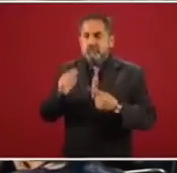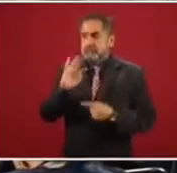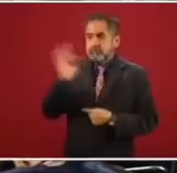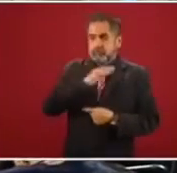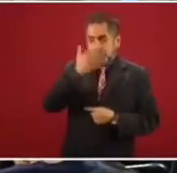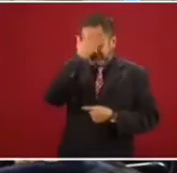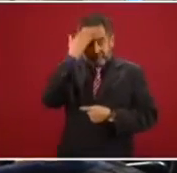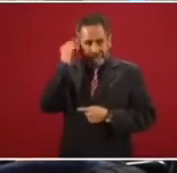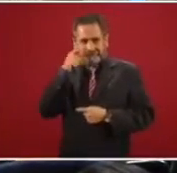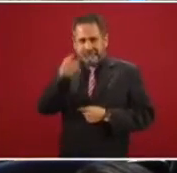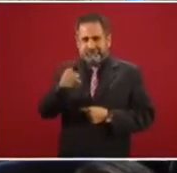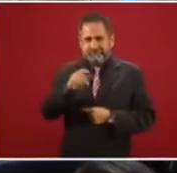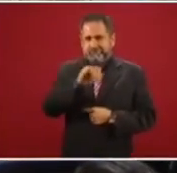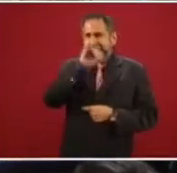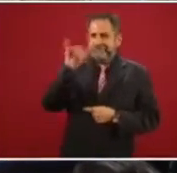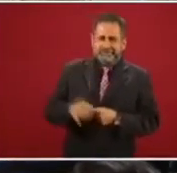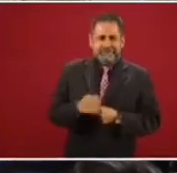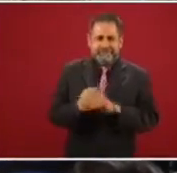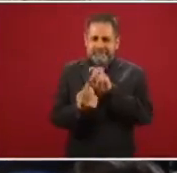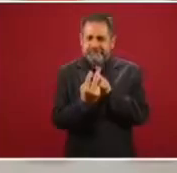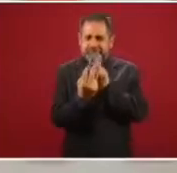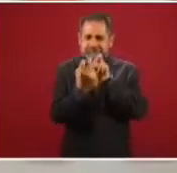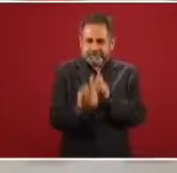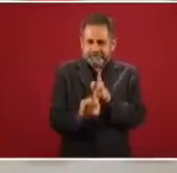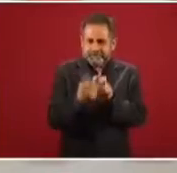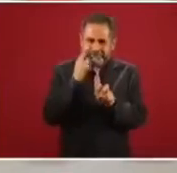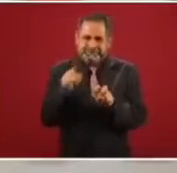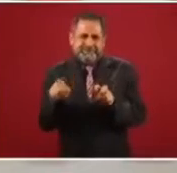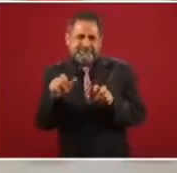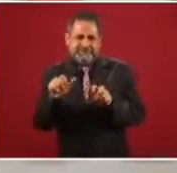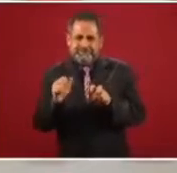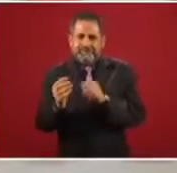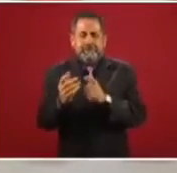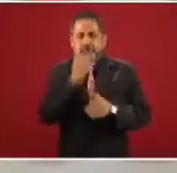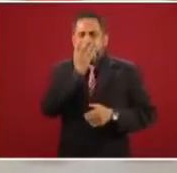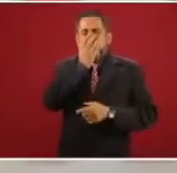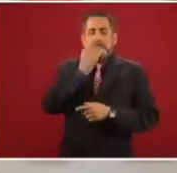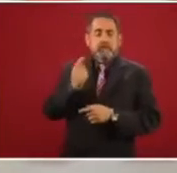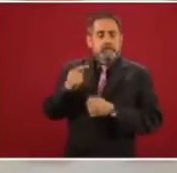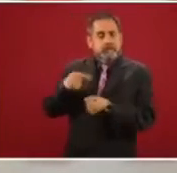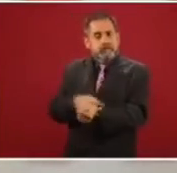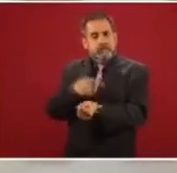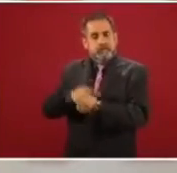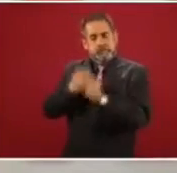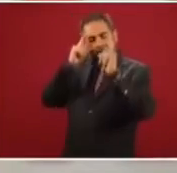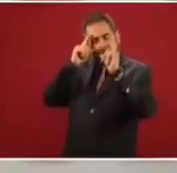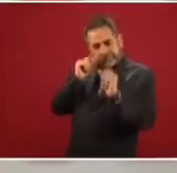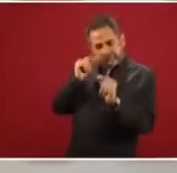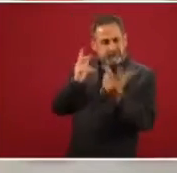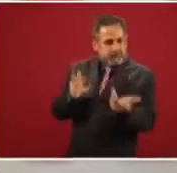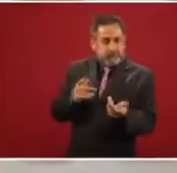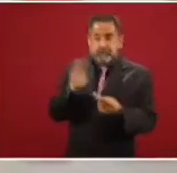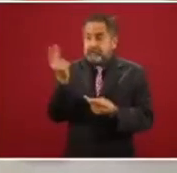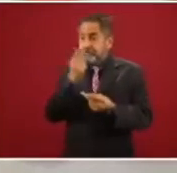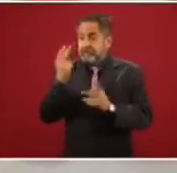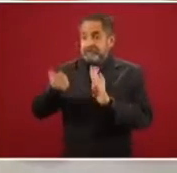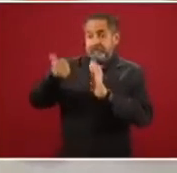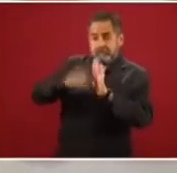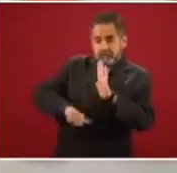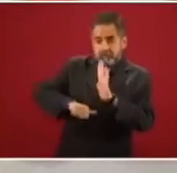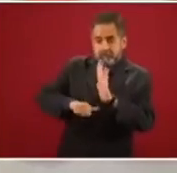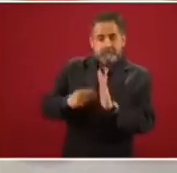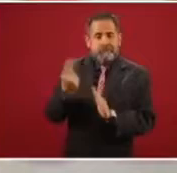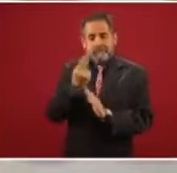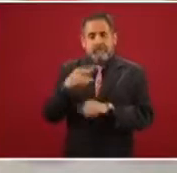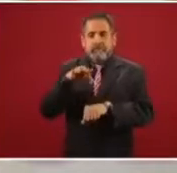va nunca a una consulta de anestesia pero para que podamos superar los dos quirófanos necesitamos anestesiólogos